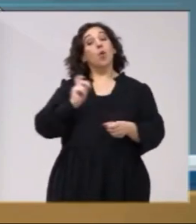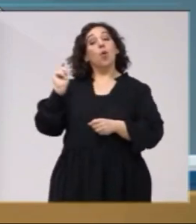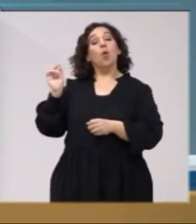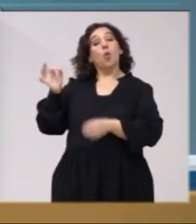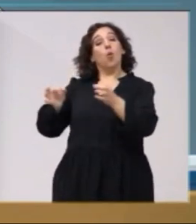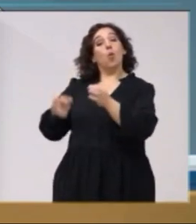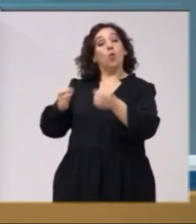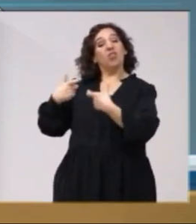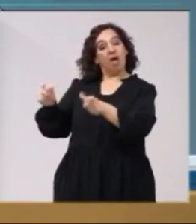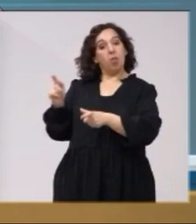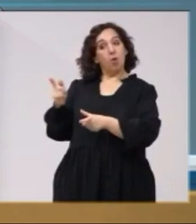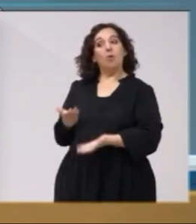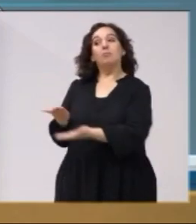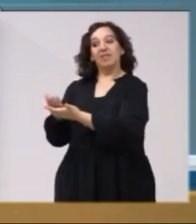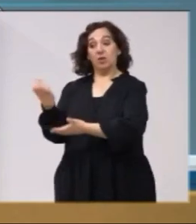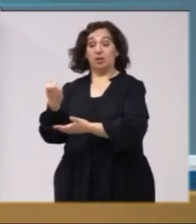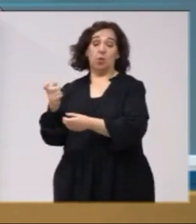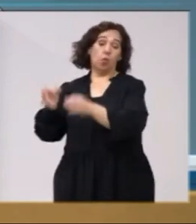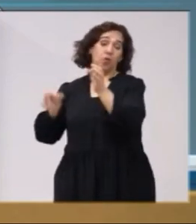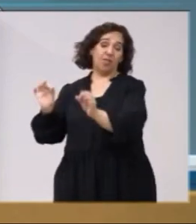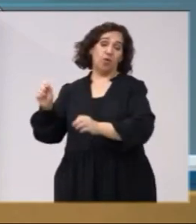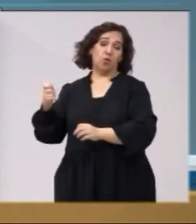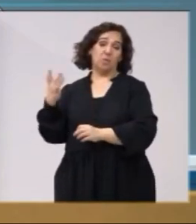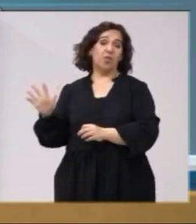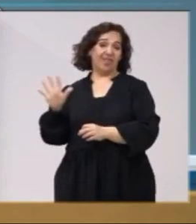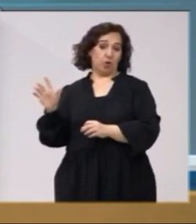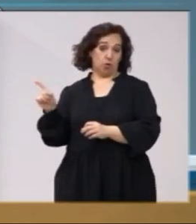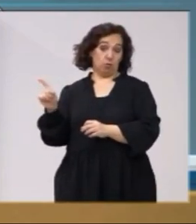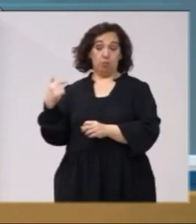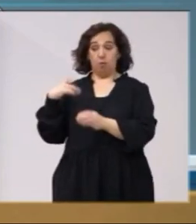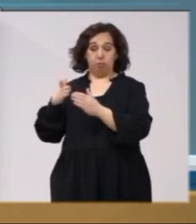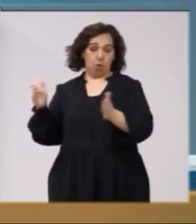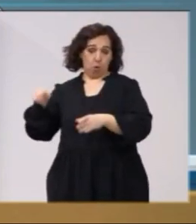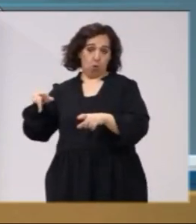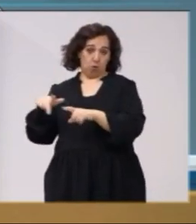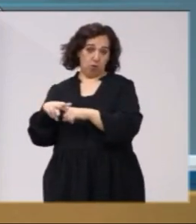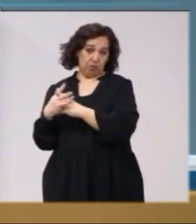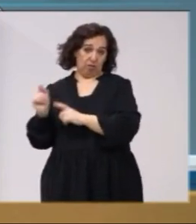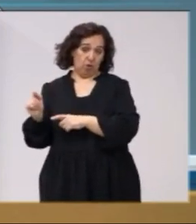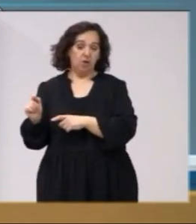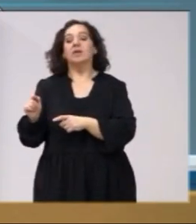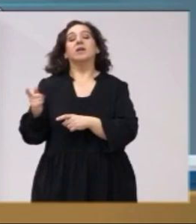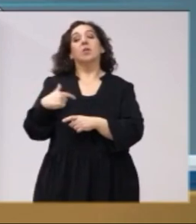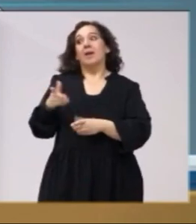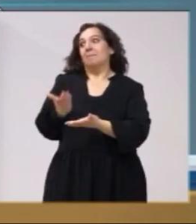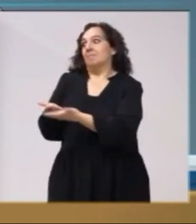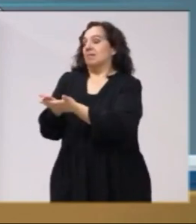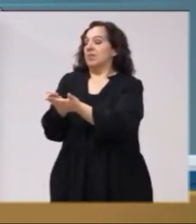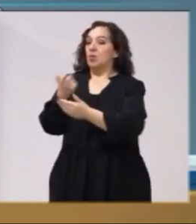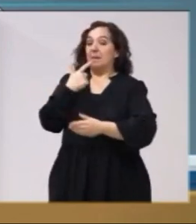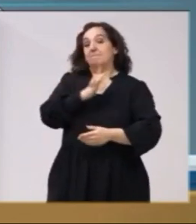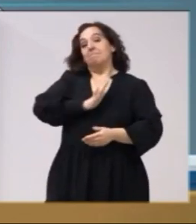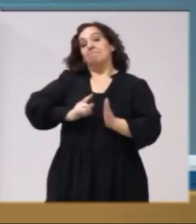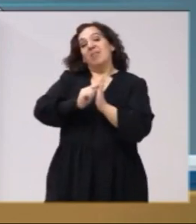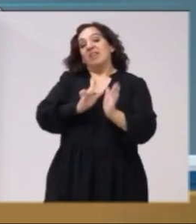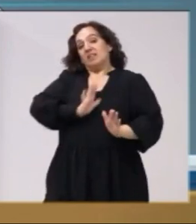juzgado número 5, que es el que ha abierto esta causa, la adopción de medidas cautelares